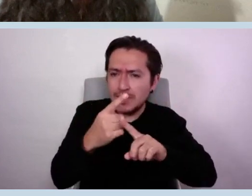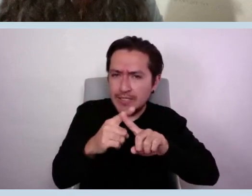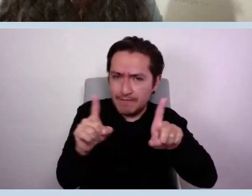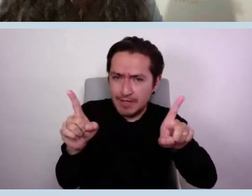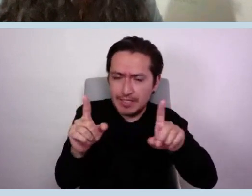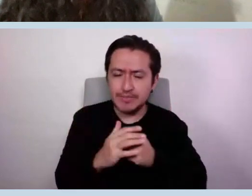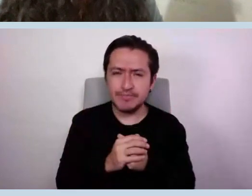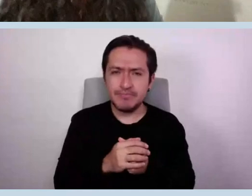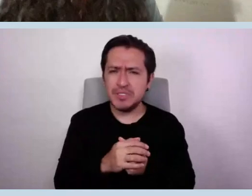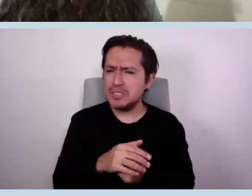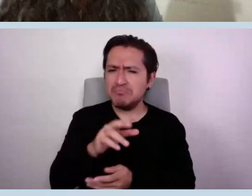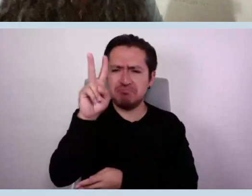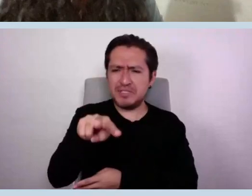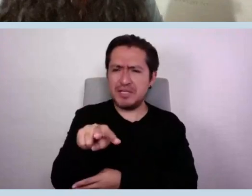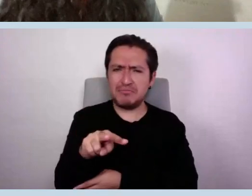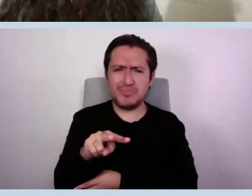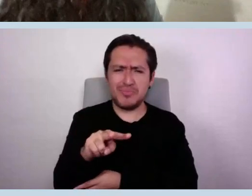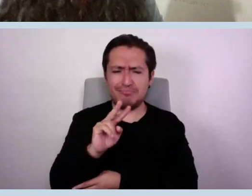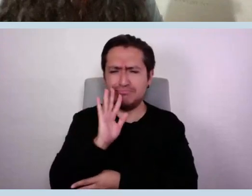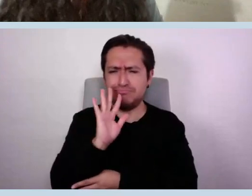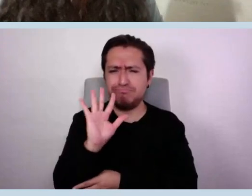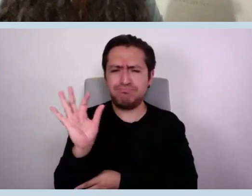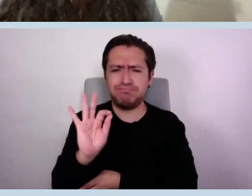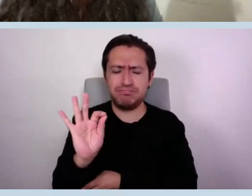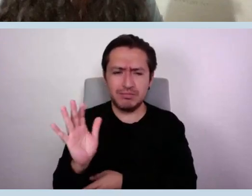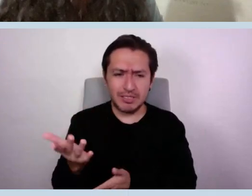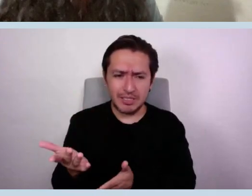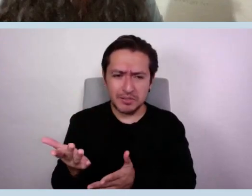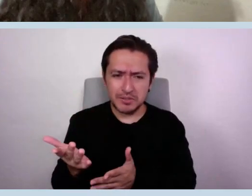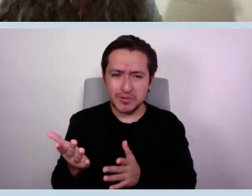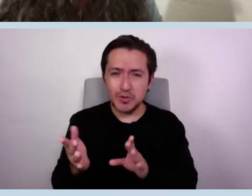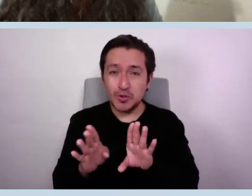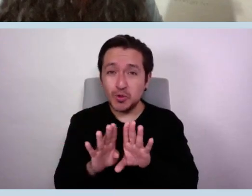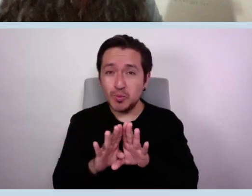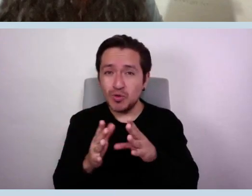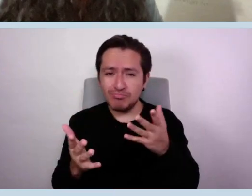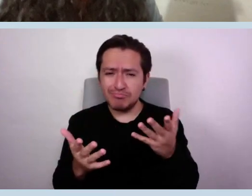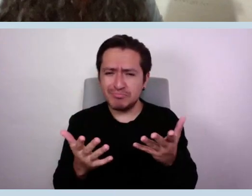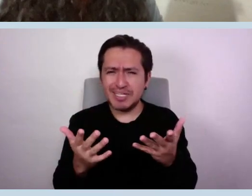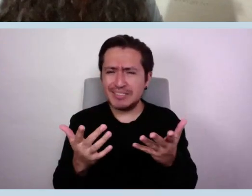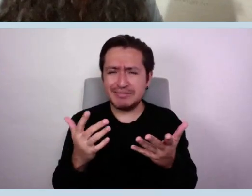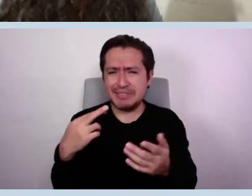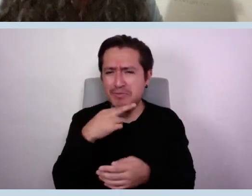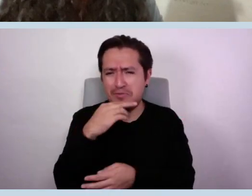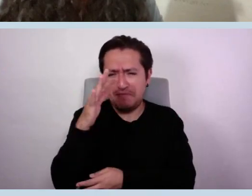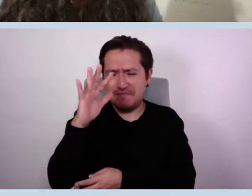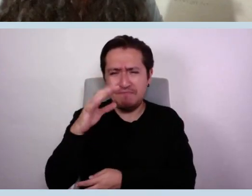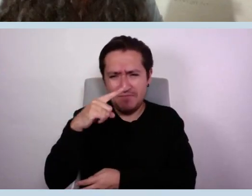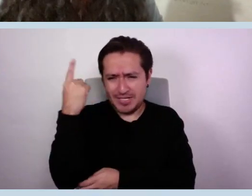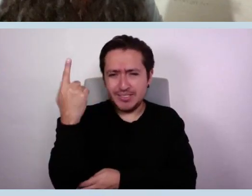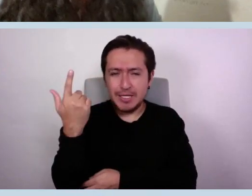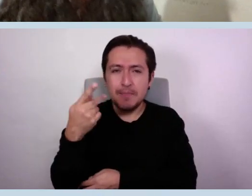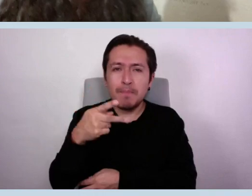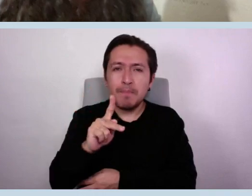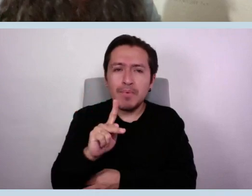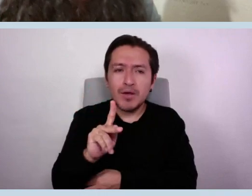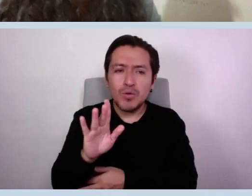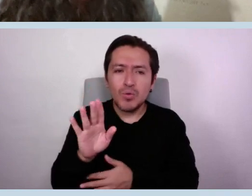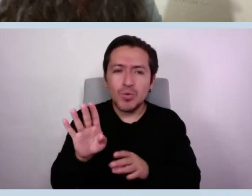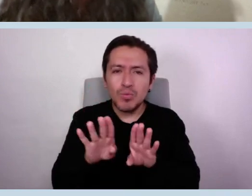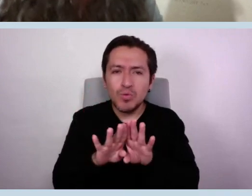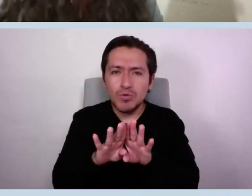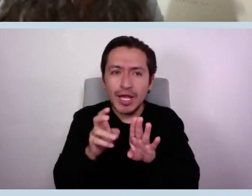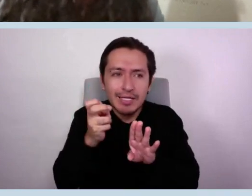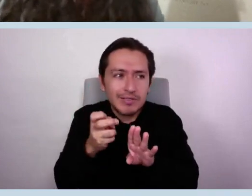bien sencillo no O sea ya cuando lo piensas dices Bueno es que eso ya es como de decencia humana no Pero el simple hecho de disponerte a escuchar a tus